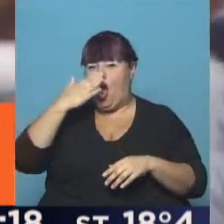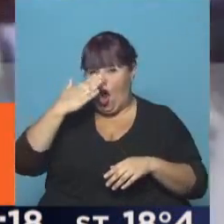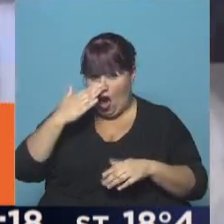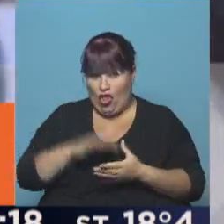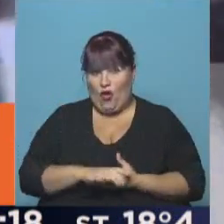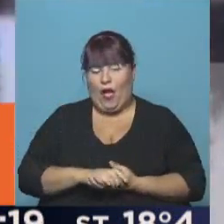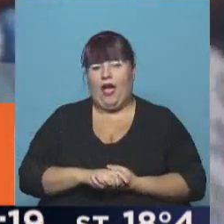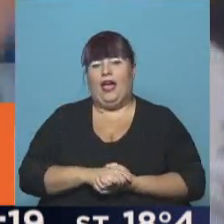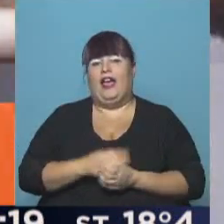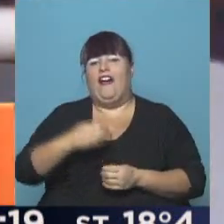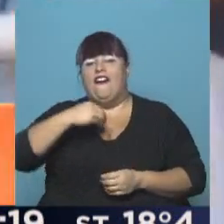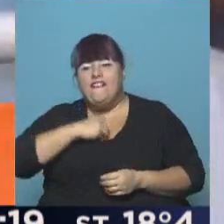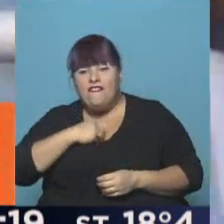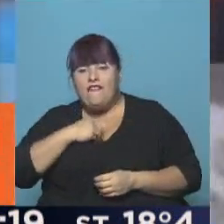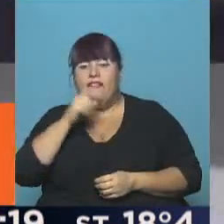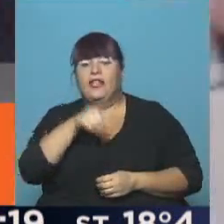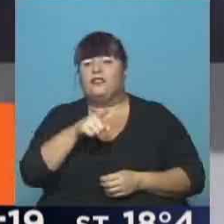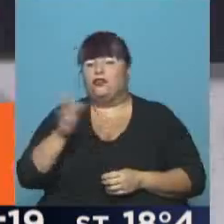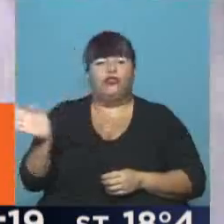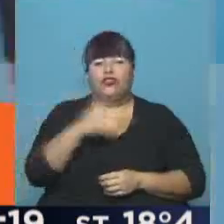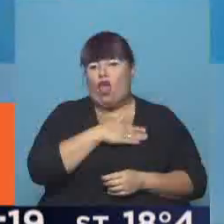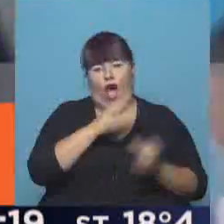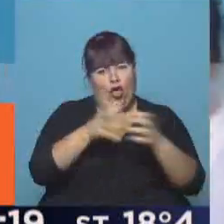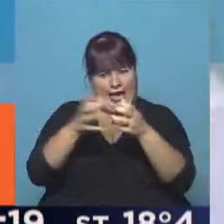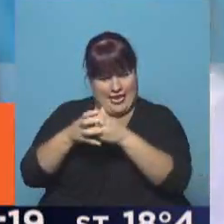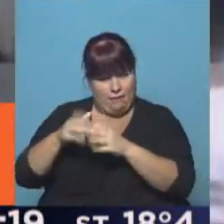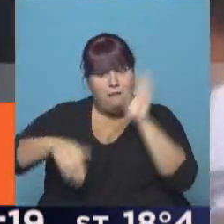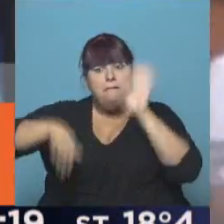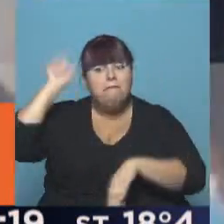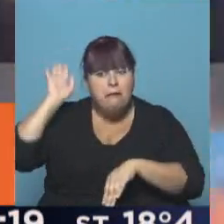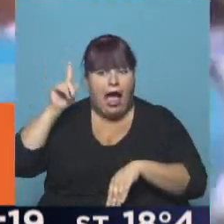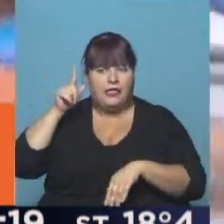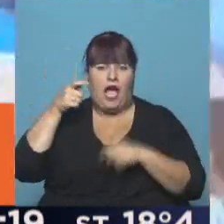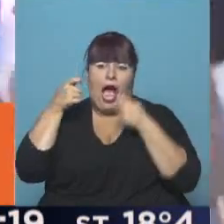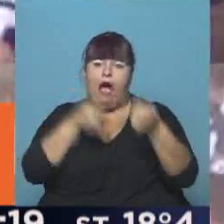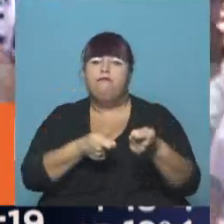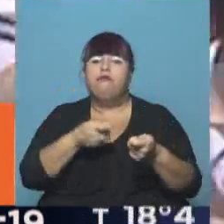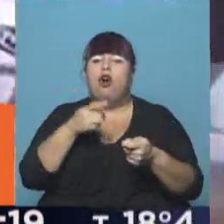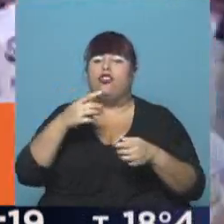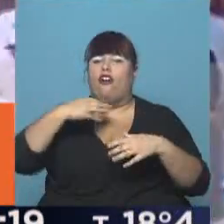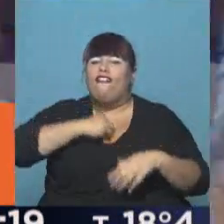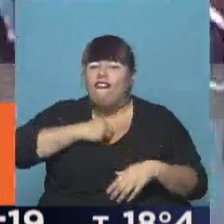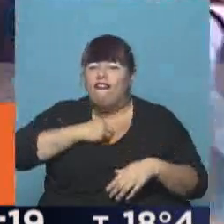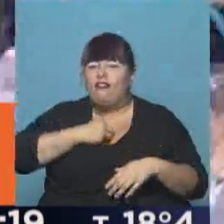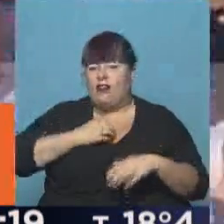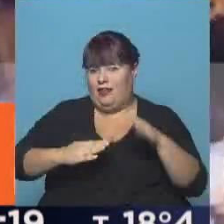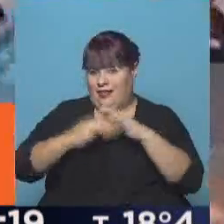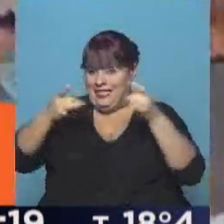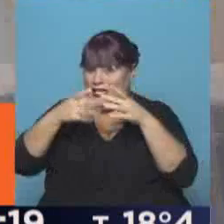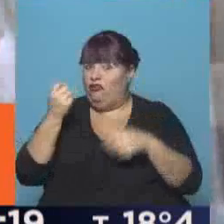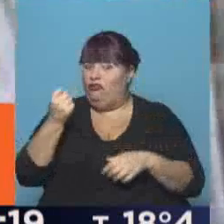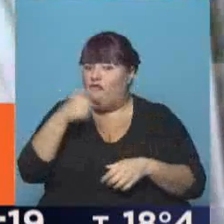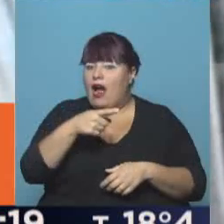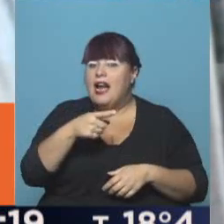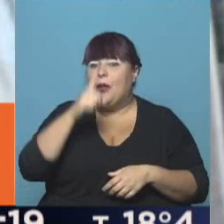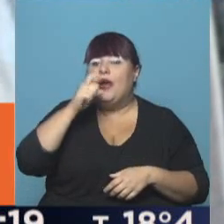entre hinchas de todos los equipos fundamentalmente con el aval de hinchas de la máxima rivalidad que tiene